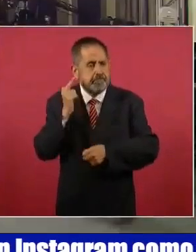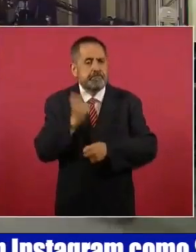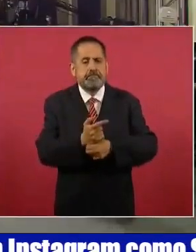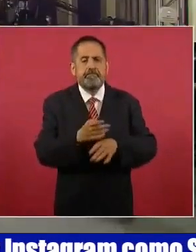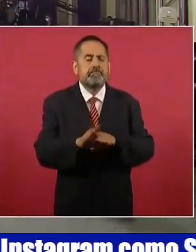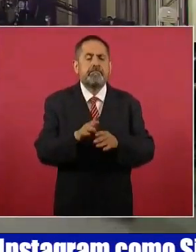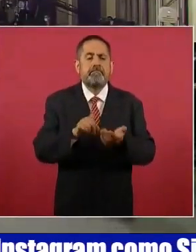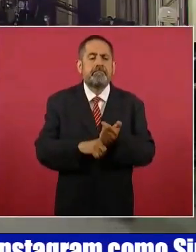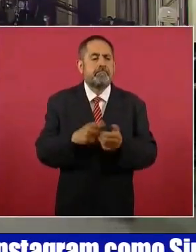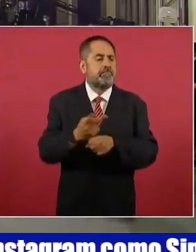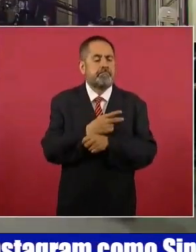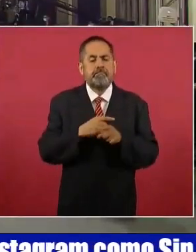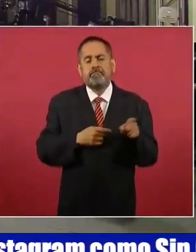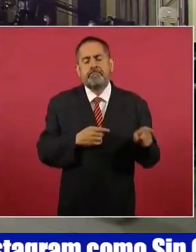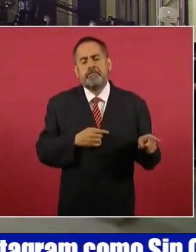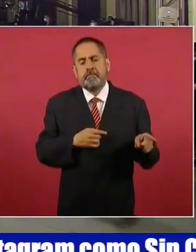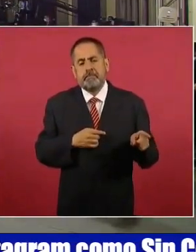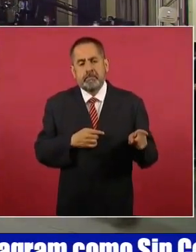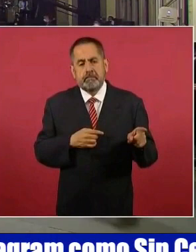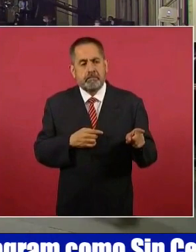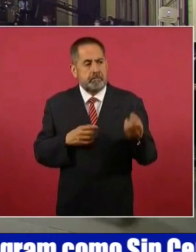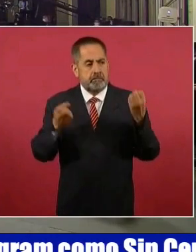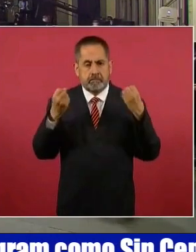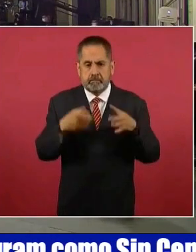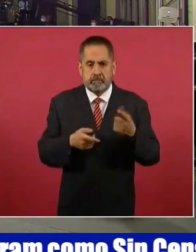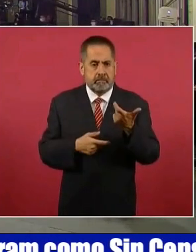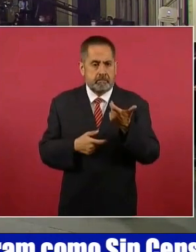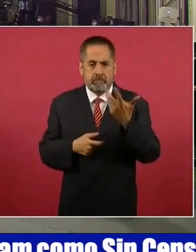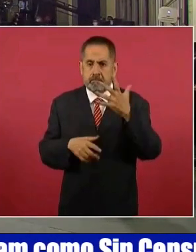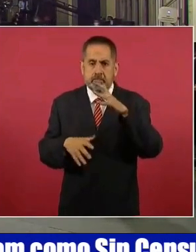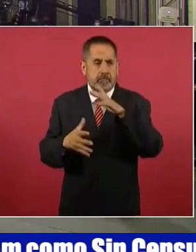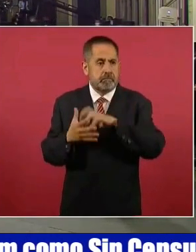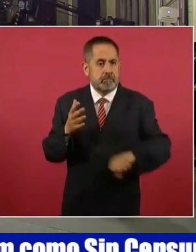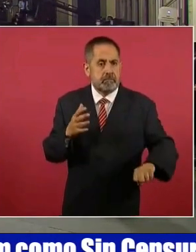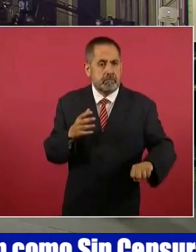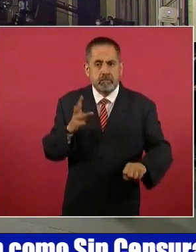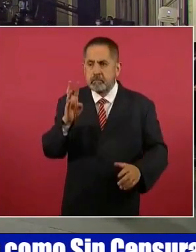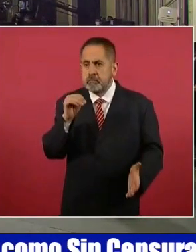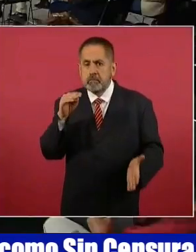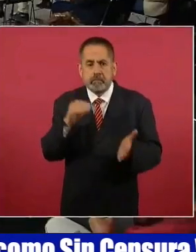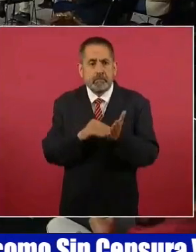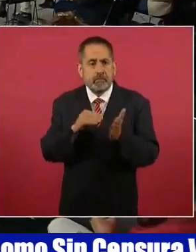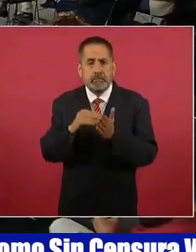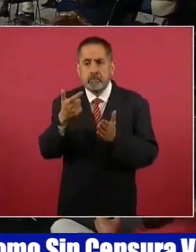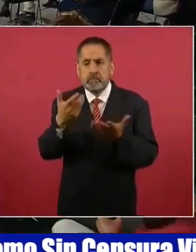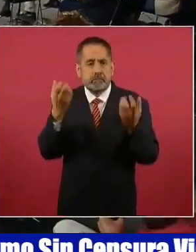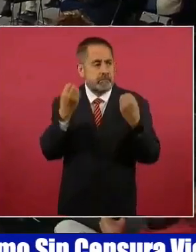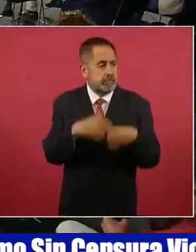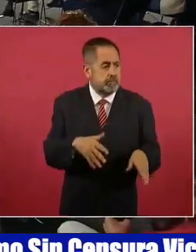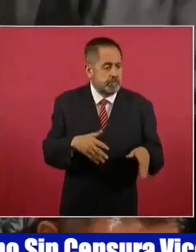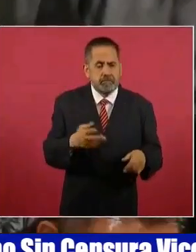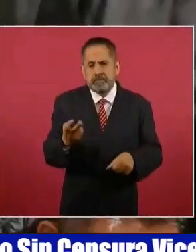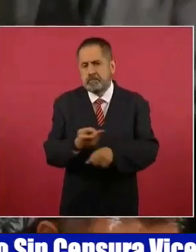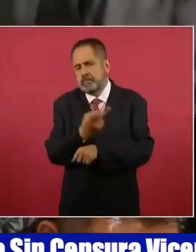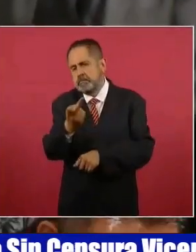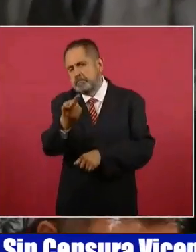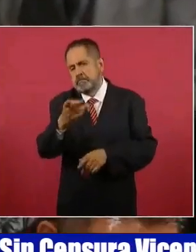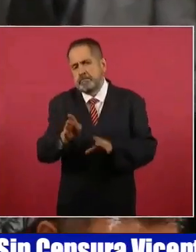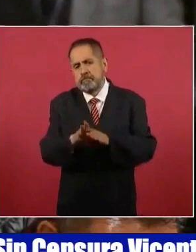fueron declaraciones extremadamente fuertes del presidente y pues esto habrá que